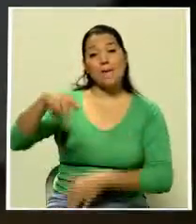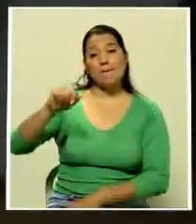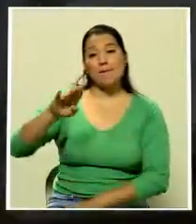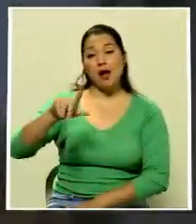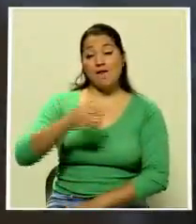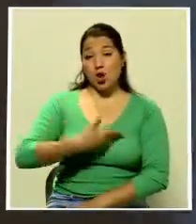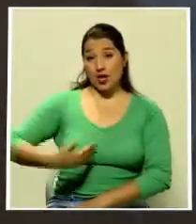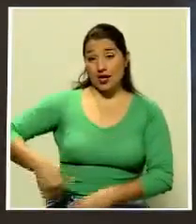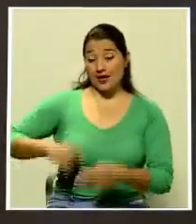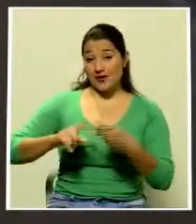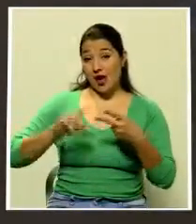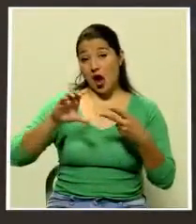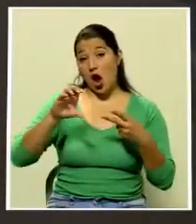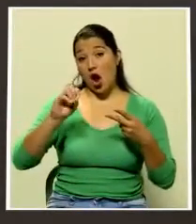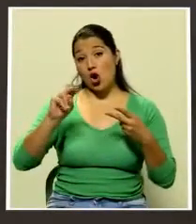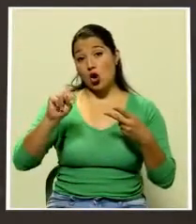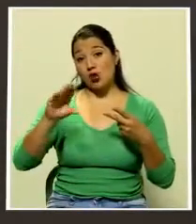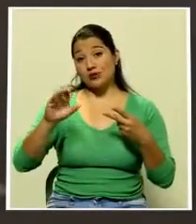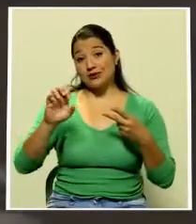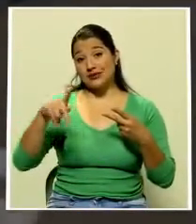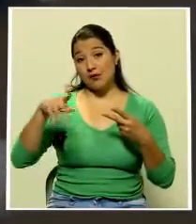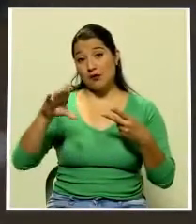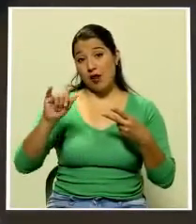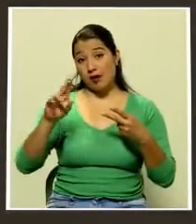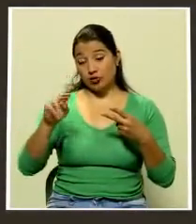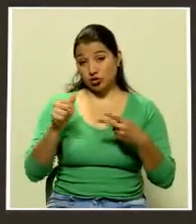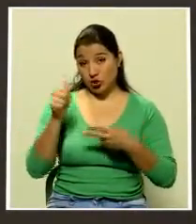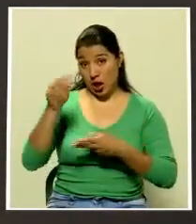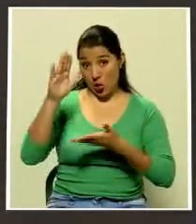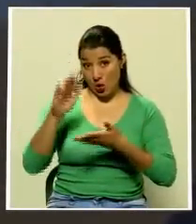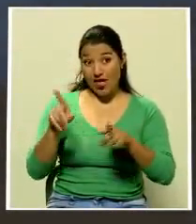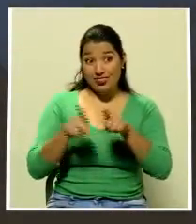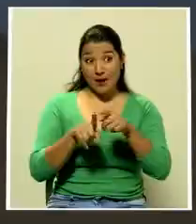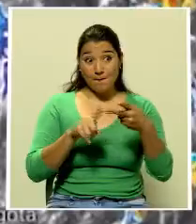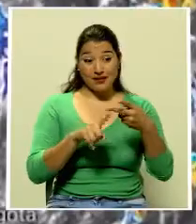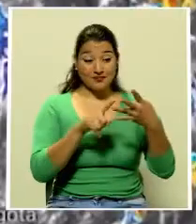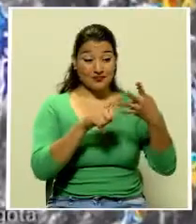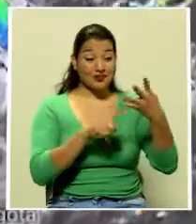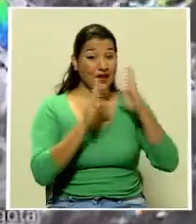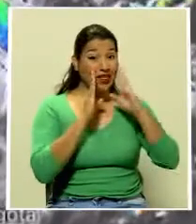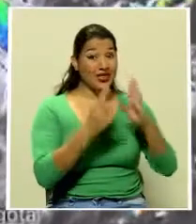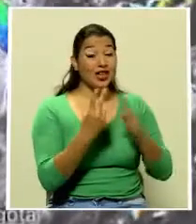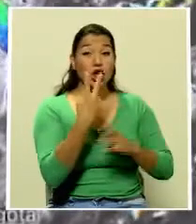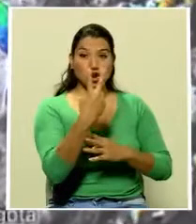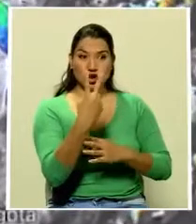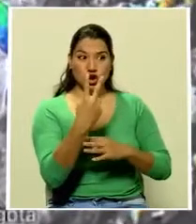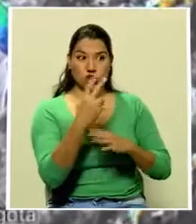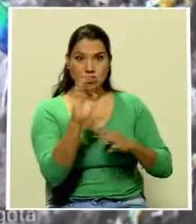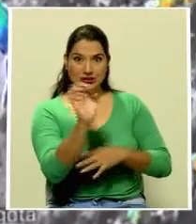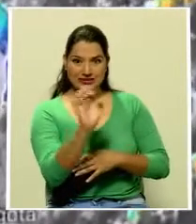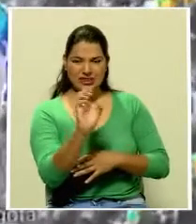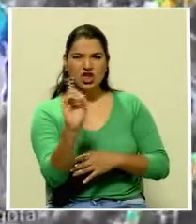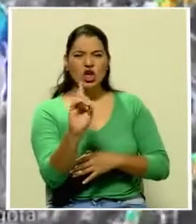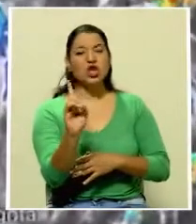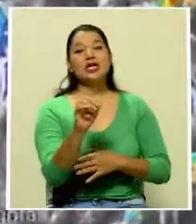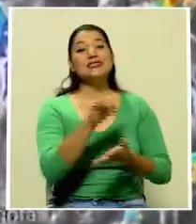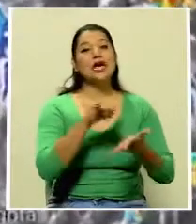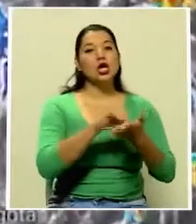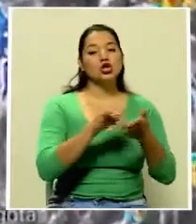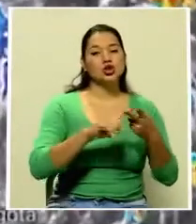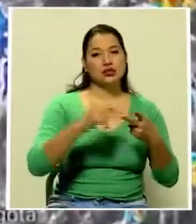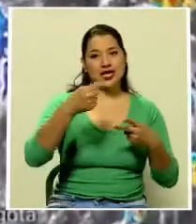Alajuelita. Además atendieron 2 deslizamientos en San Miguel y Los Guido de Desamparados. Por el momento se le da seguimiento a la onda tropical